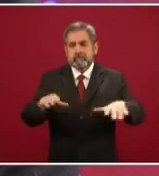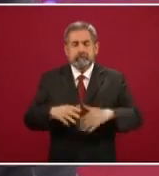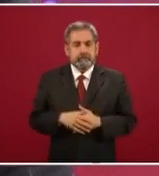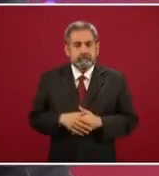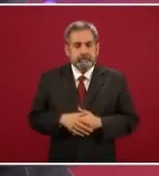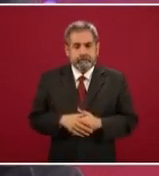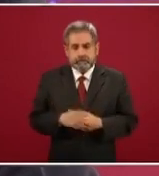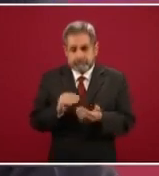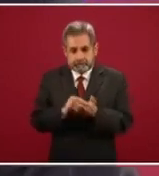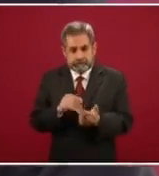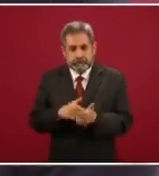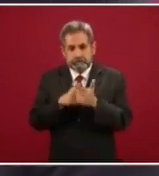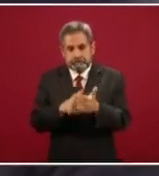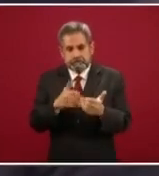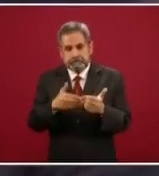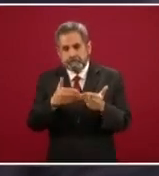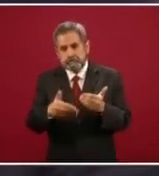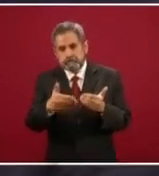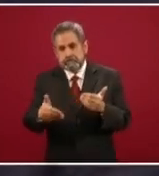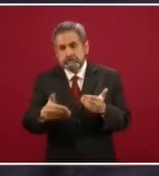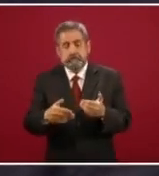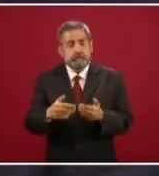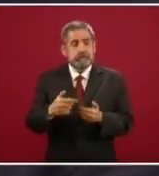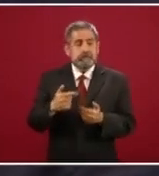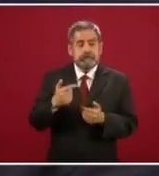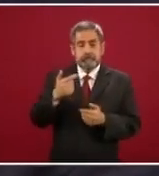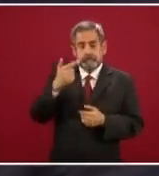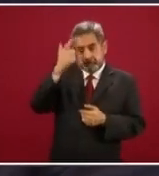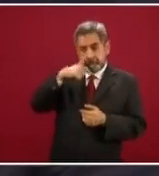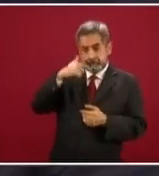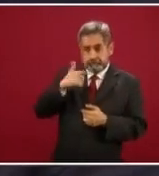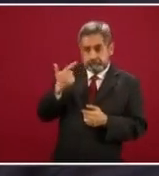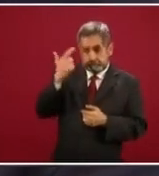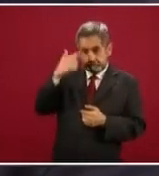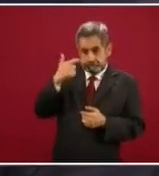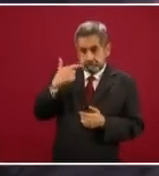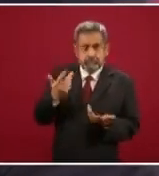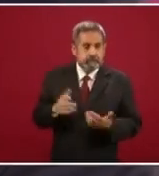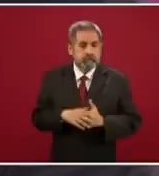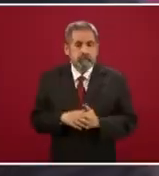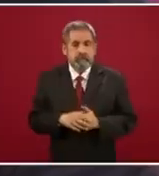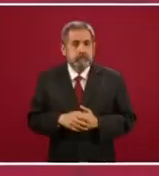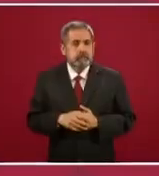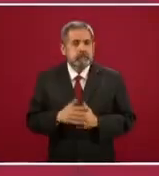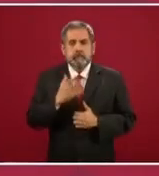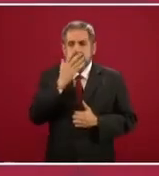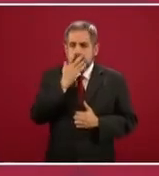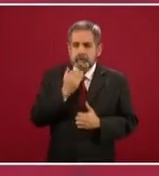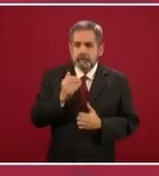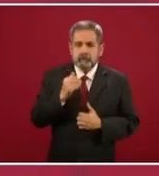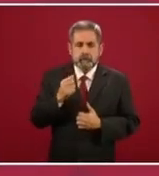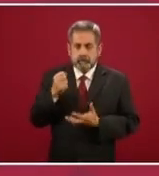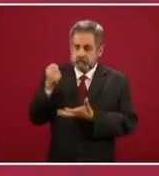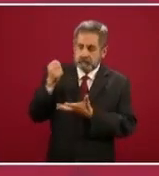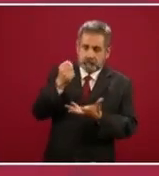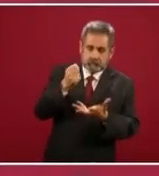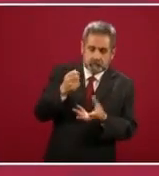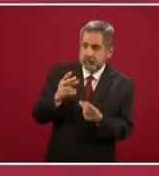va a seguir informando a las 7 de la noche. No hay un problema de falta de